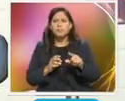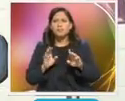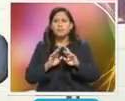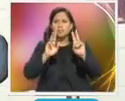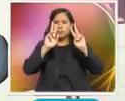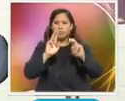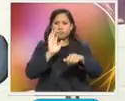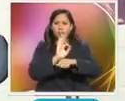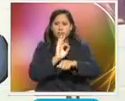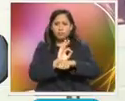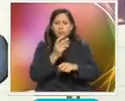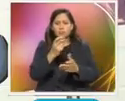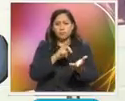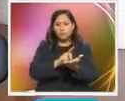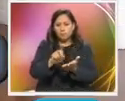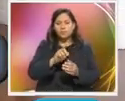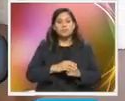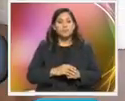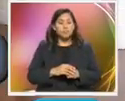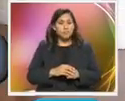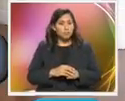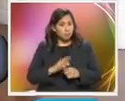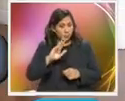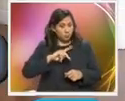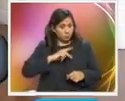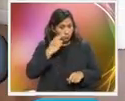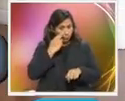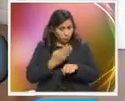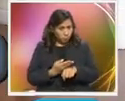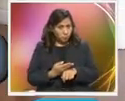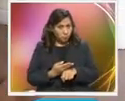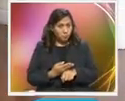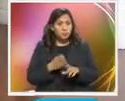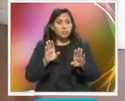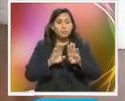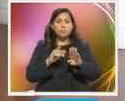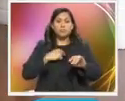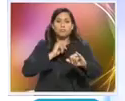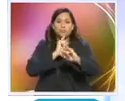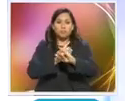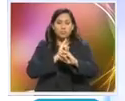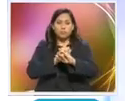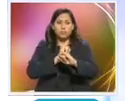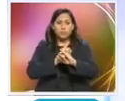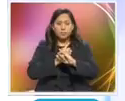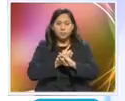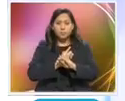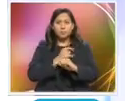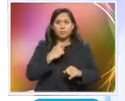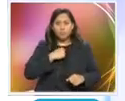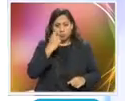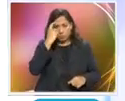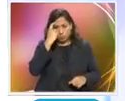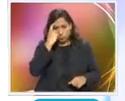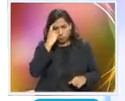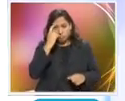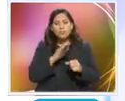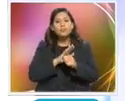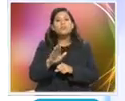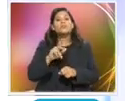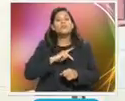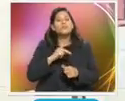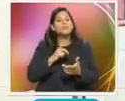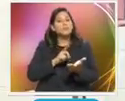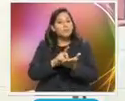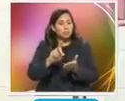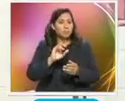a la defensa de estos derechos. Y es que es nuestra responsabilidad como cibernautas el estar consciente de cuáles son nuestros